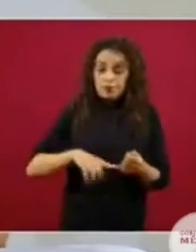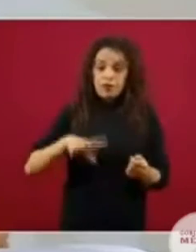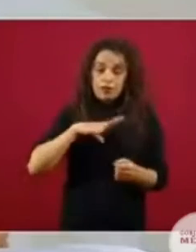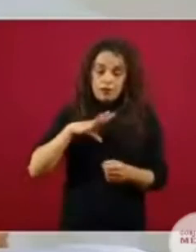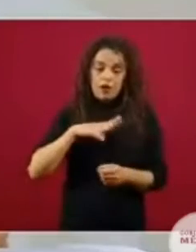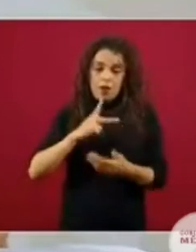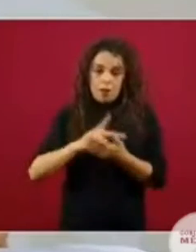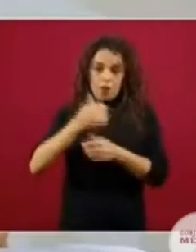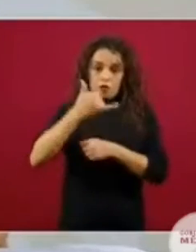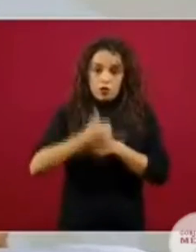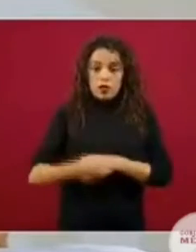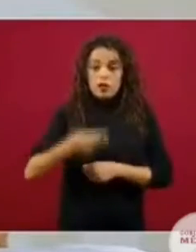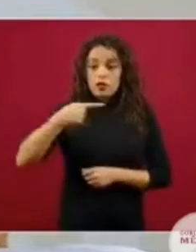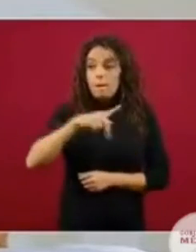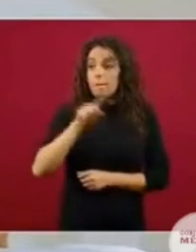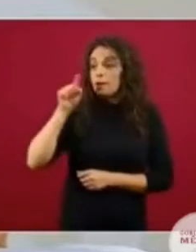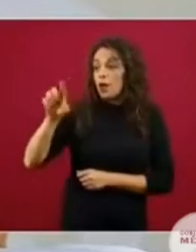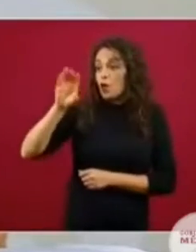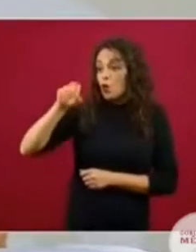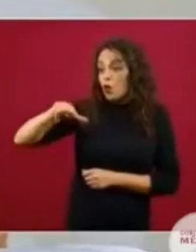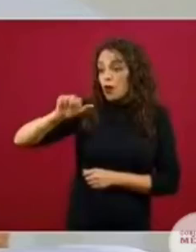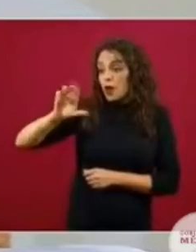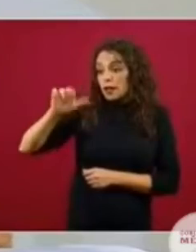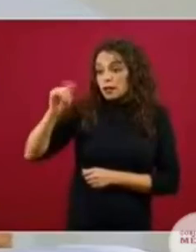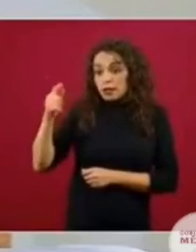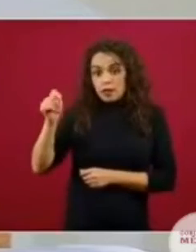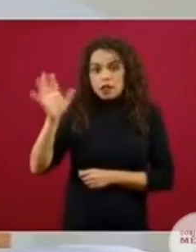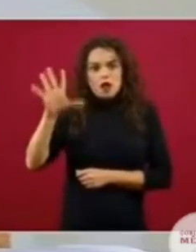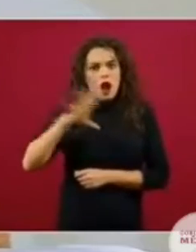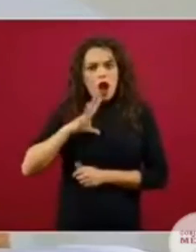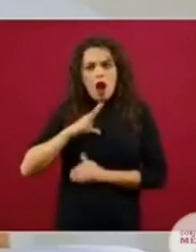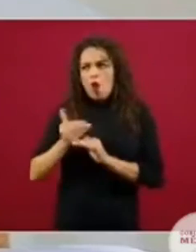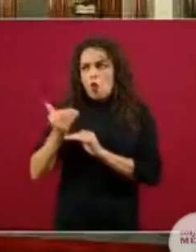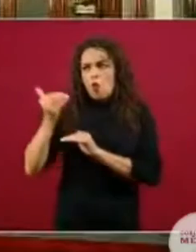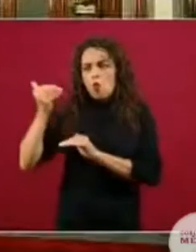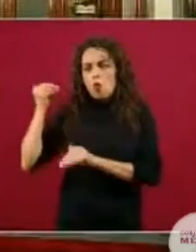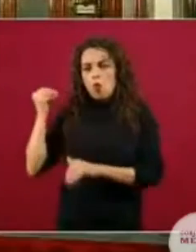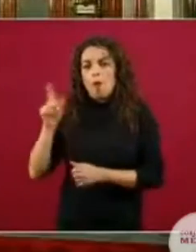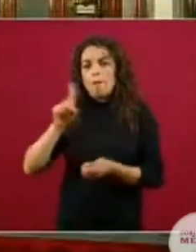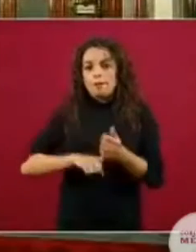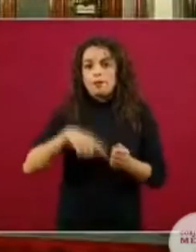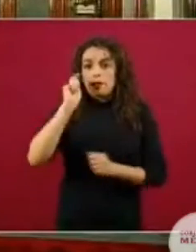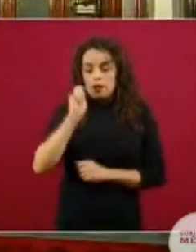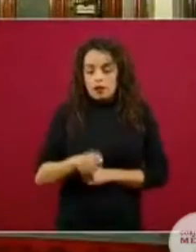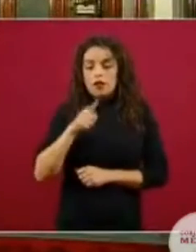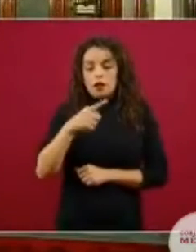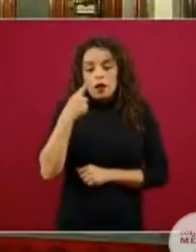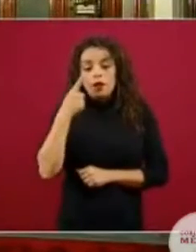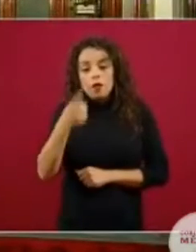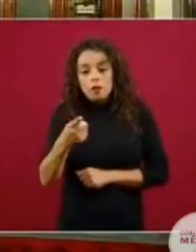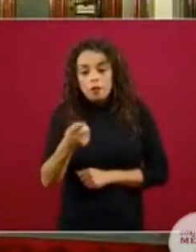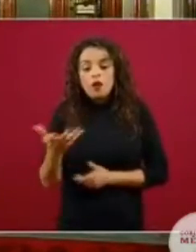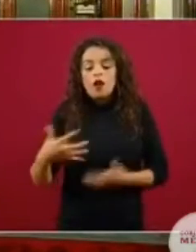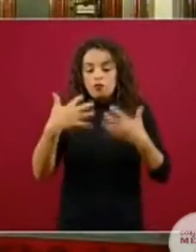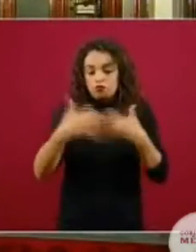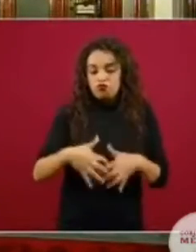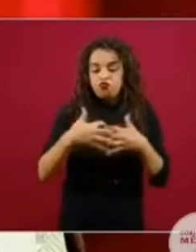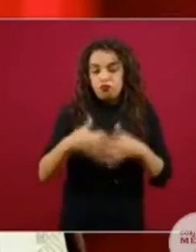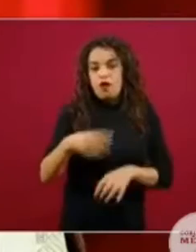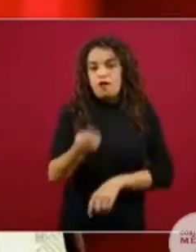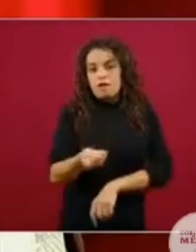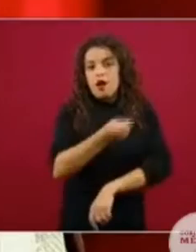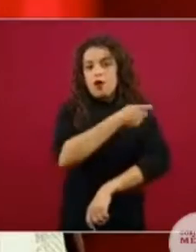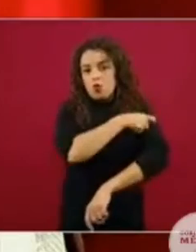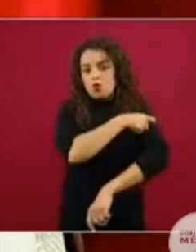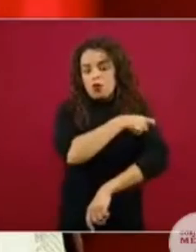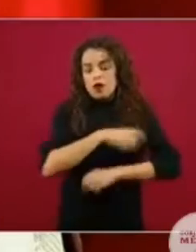de la conocí que hay varias y desde antes varios caminos de producción de vacunas con el